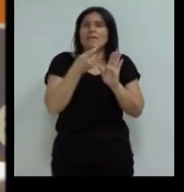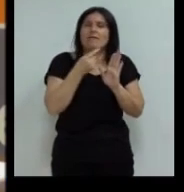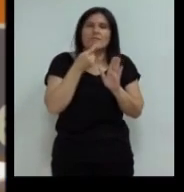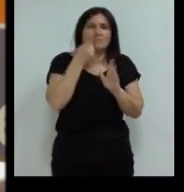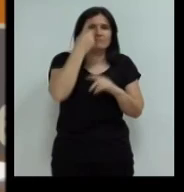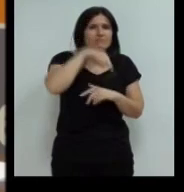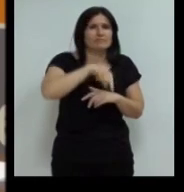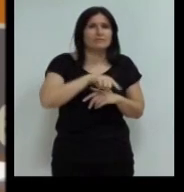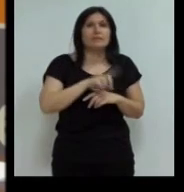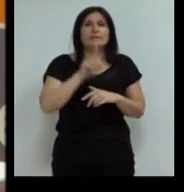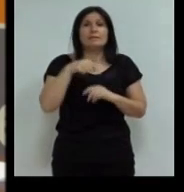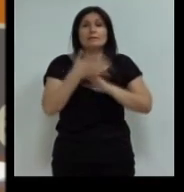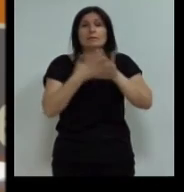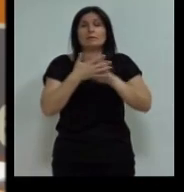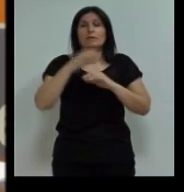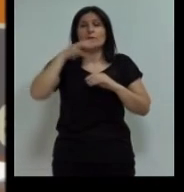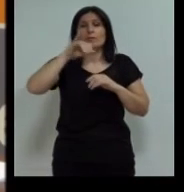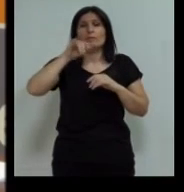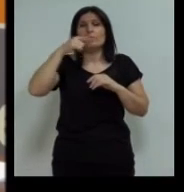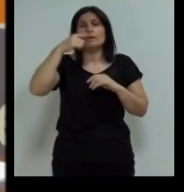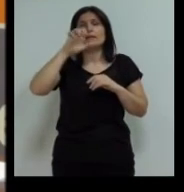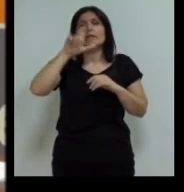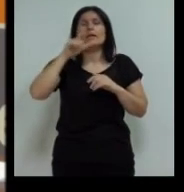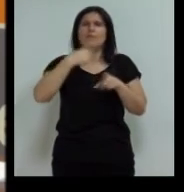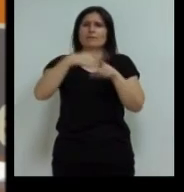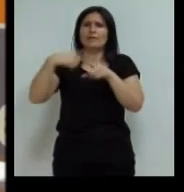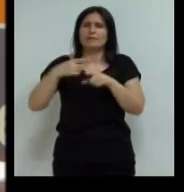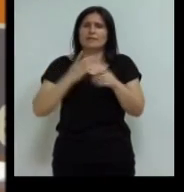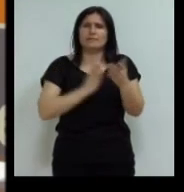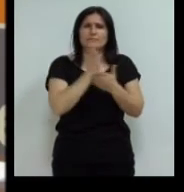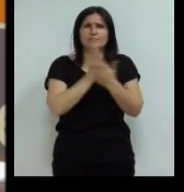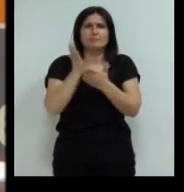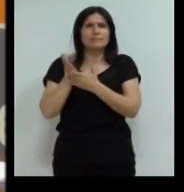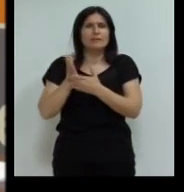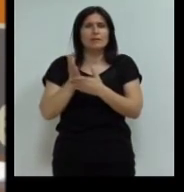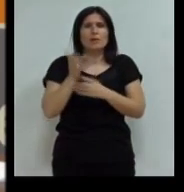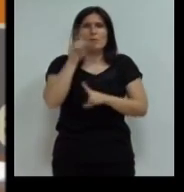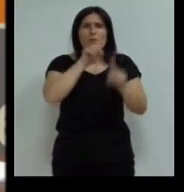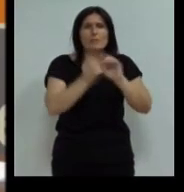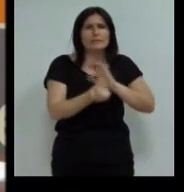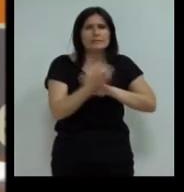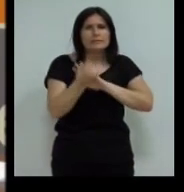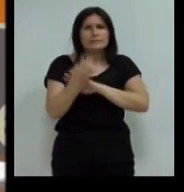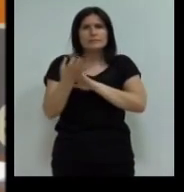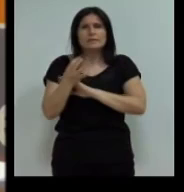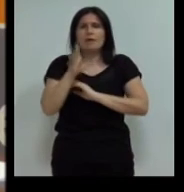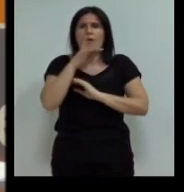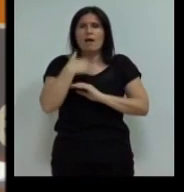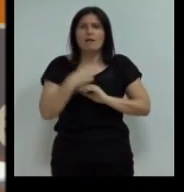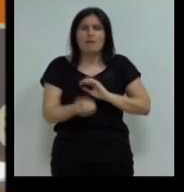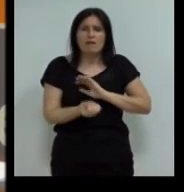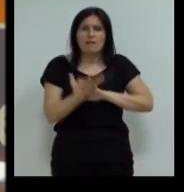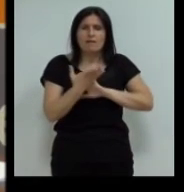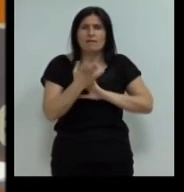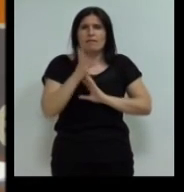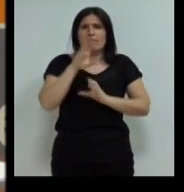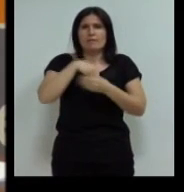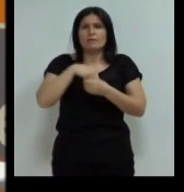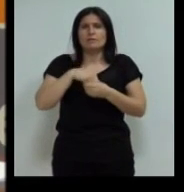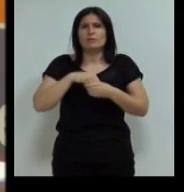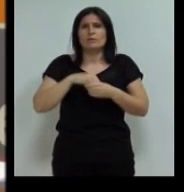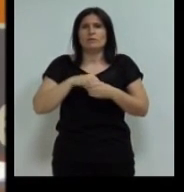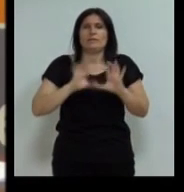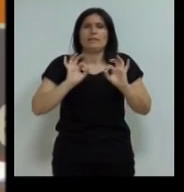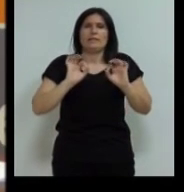ha comentado, bueno, Miguel Hidalgo, diferentes tendencias que he estado viendo y diferentes problemáticas que se están encontrando dentro del mundo